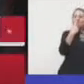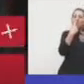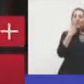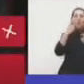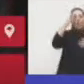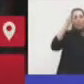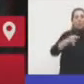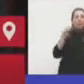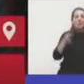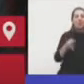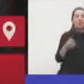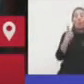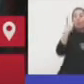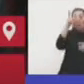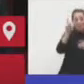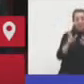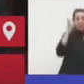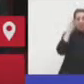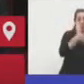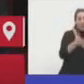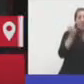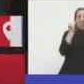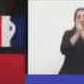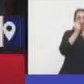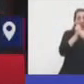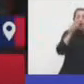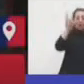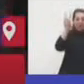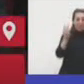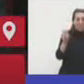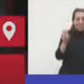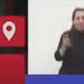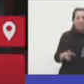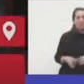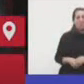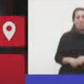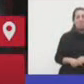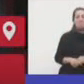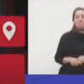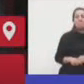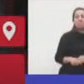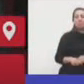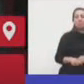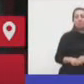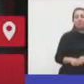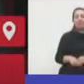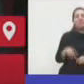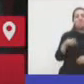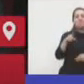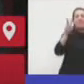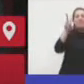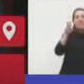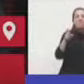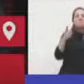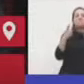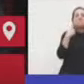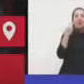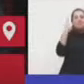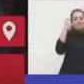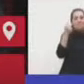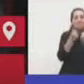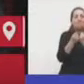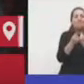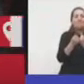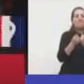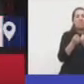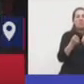Entonces, se van a volver más agresivos y nosotros tenemos que estar mucho más tranquilos para no enredarnos en